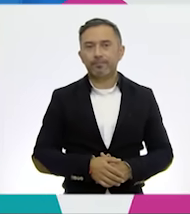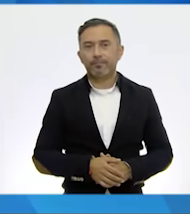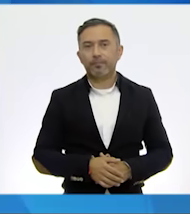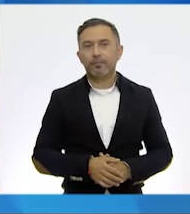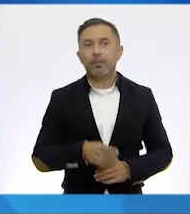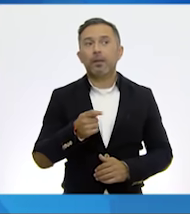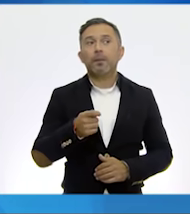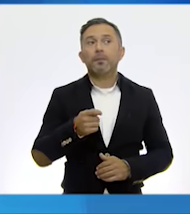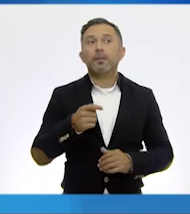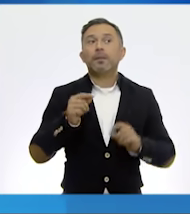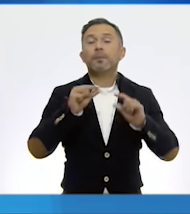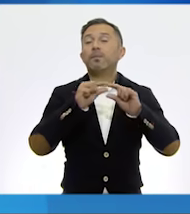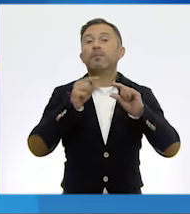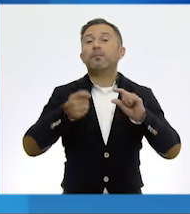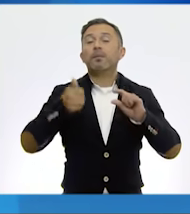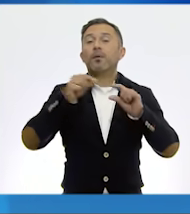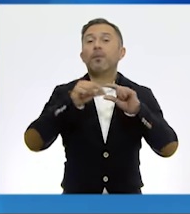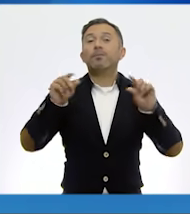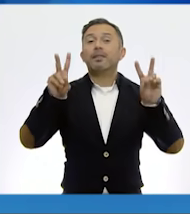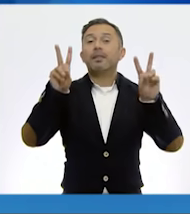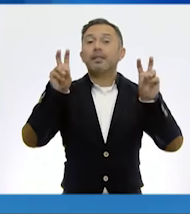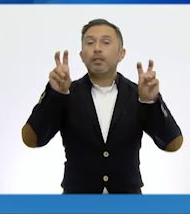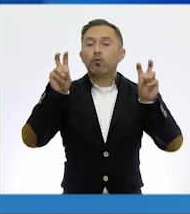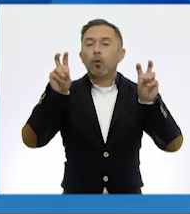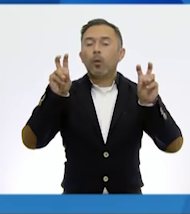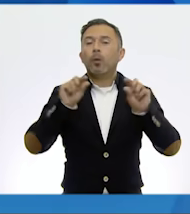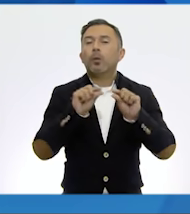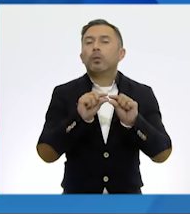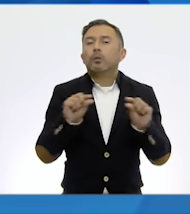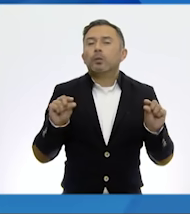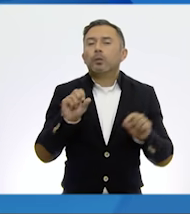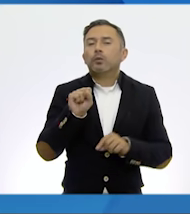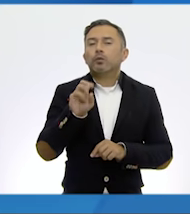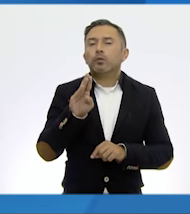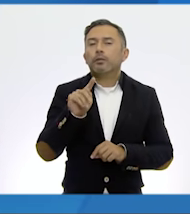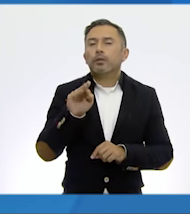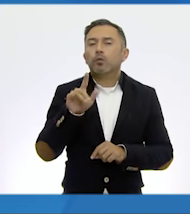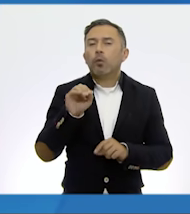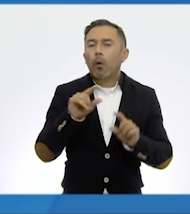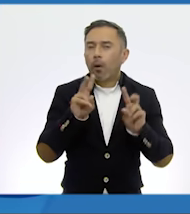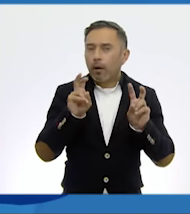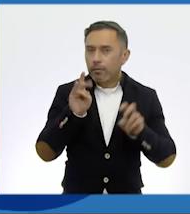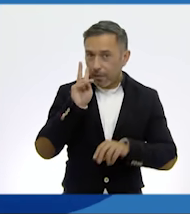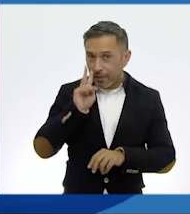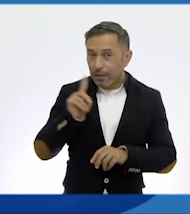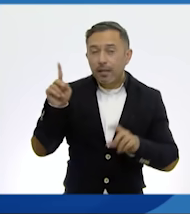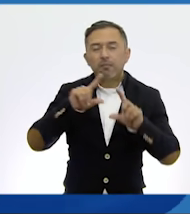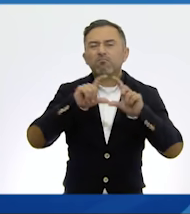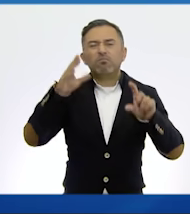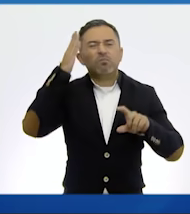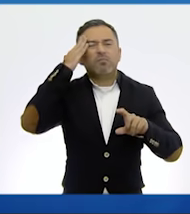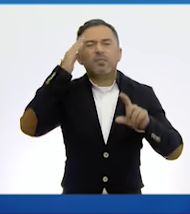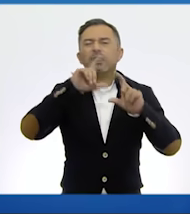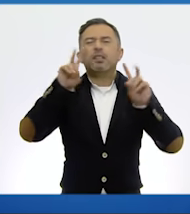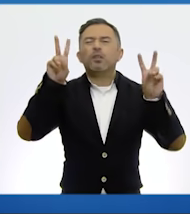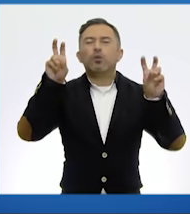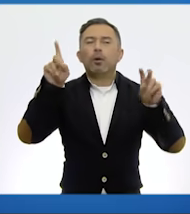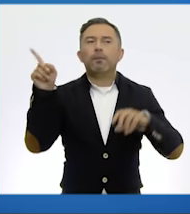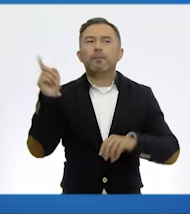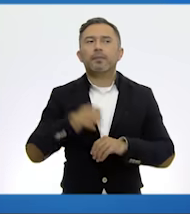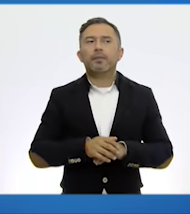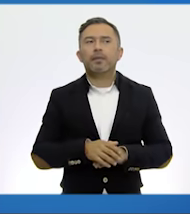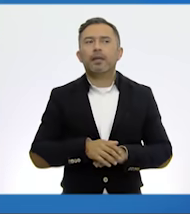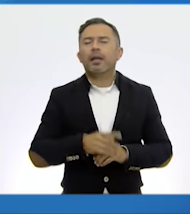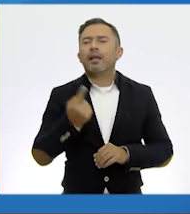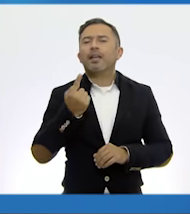decía títulos y subtítulos. Muy bien. ¿Alcanzas a ver cuál es el título, Eric? Sí, se llama este folleto, ¿qué son